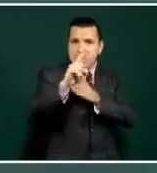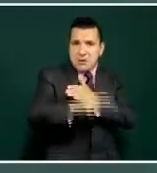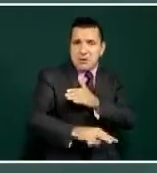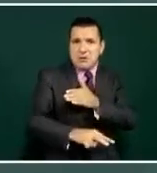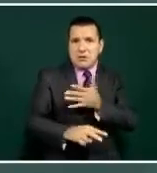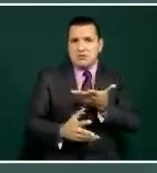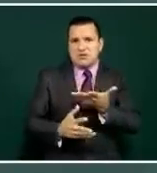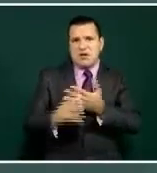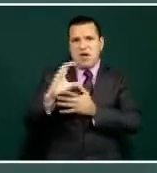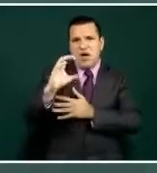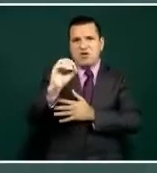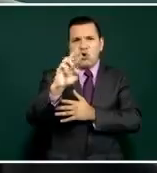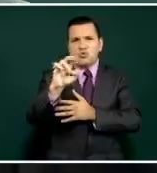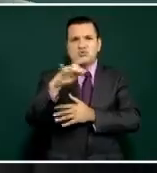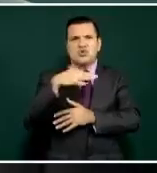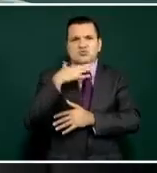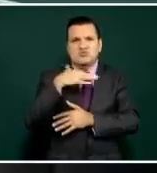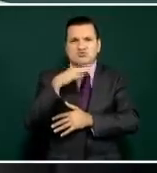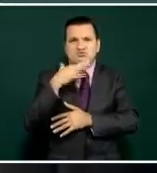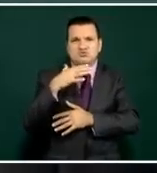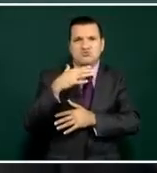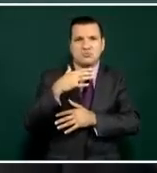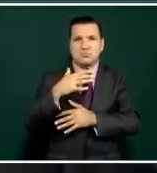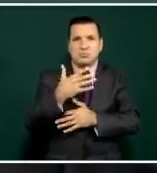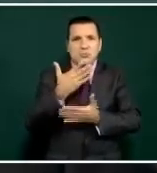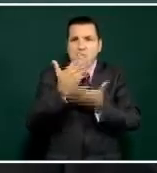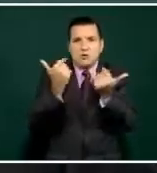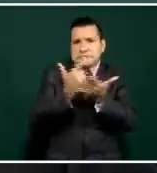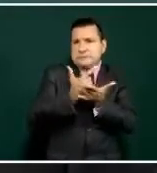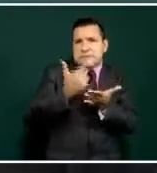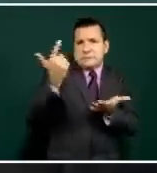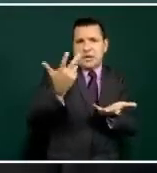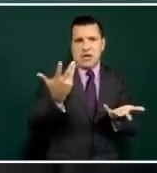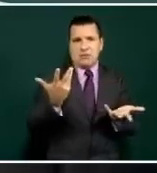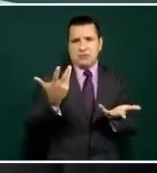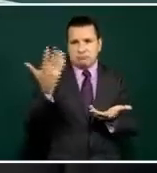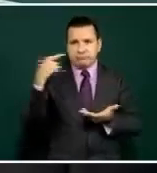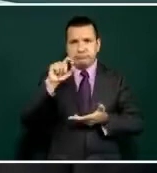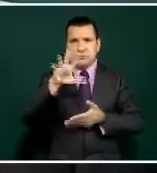se consideraba delito grave la corrupción.